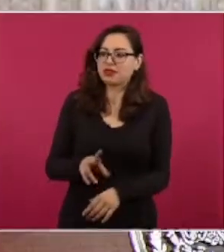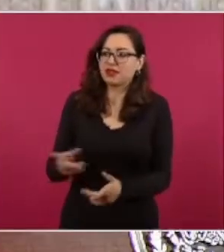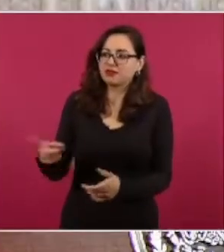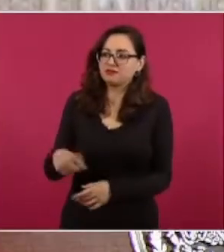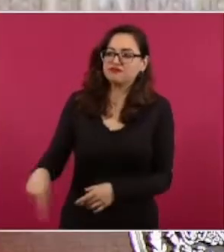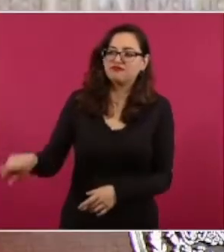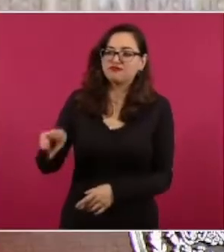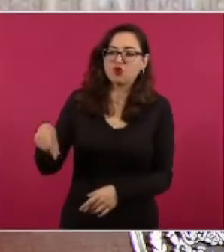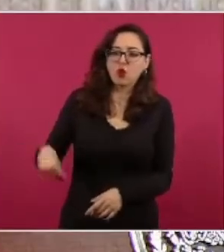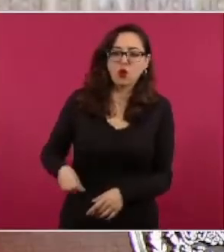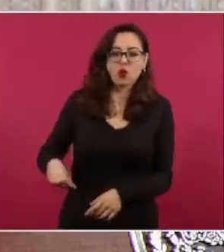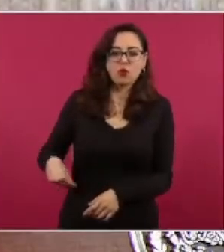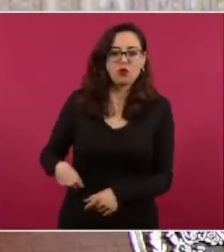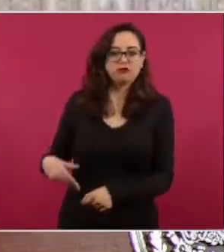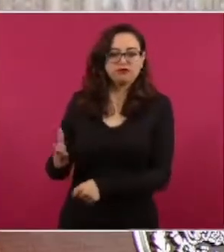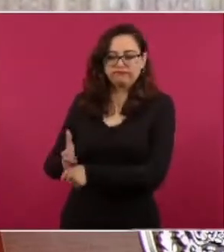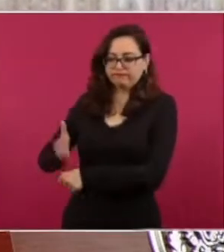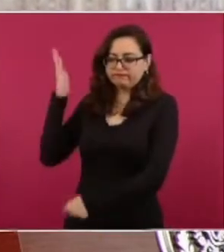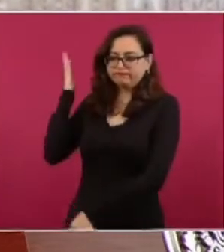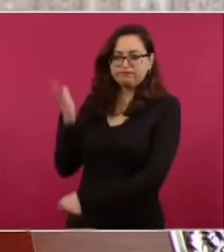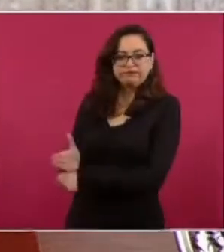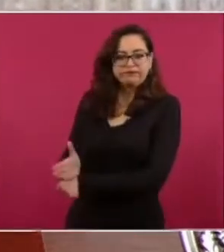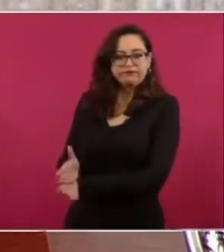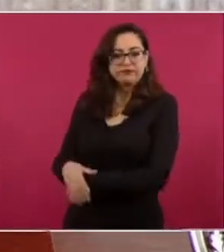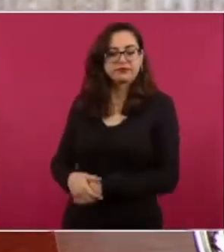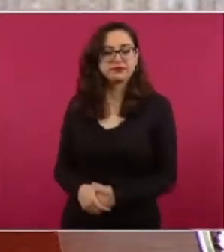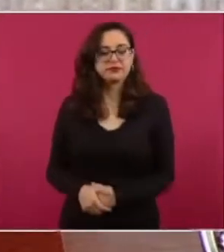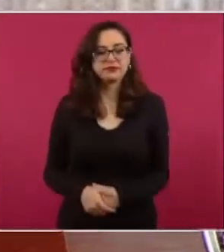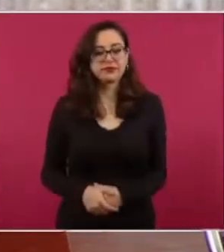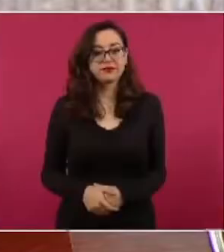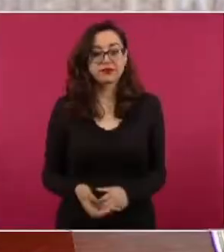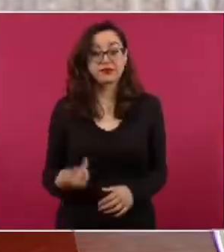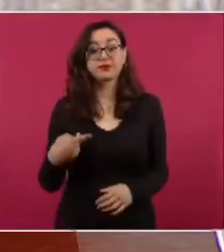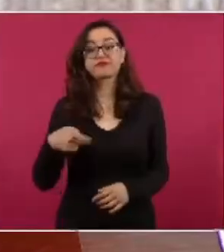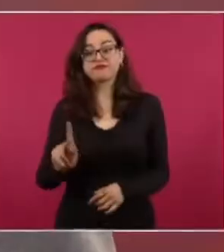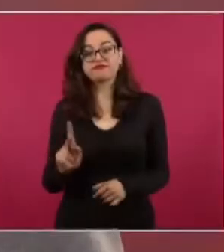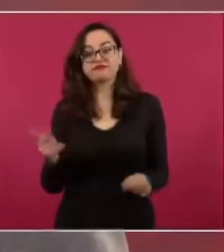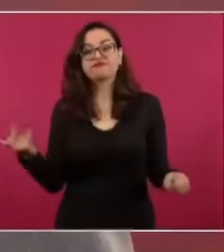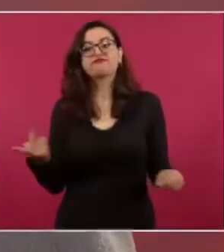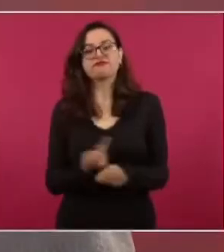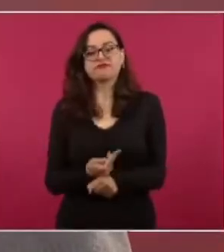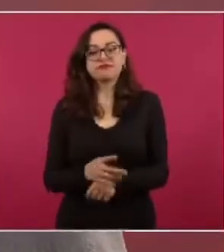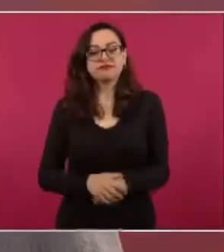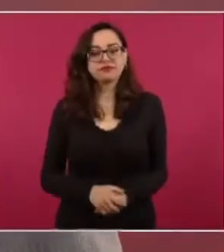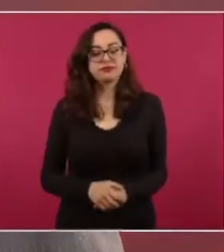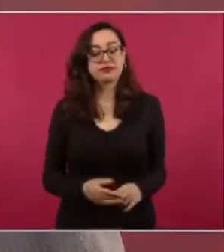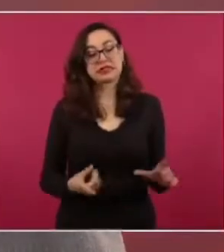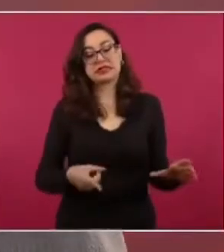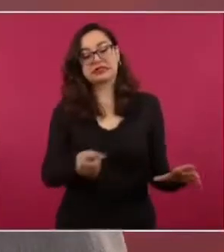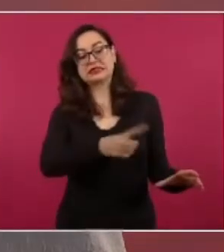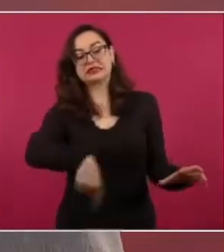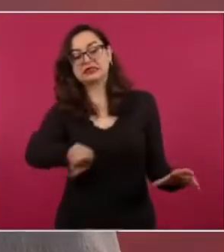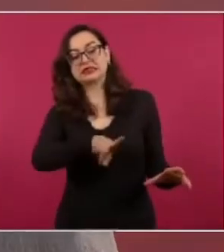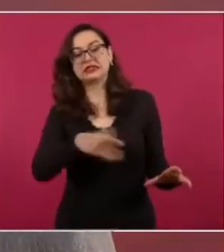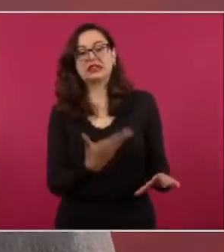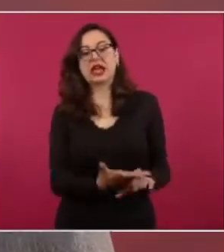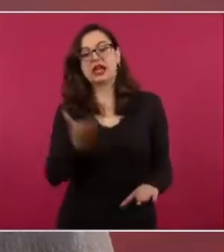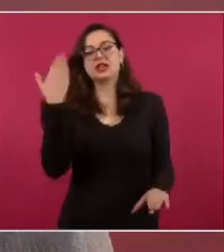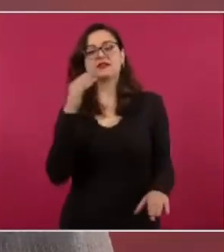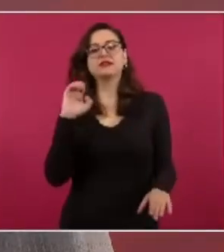Y como todos ellos se fueron con la llamada verdad